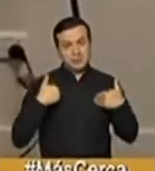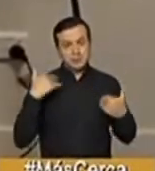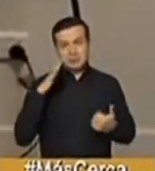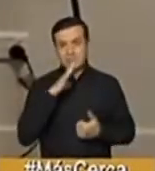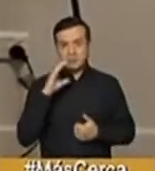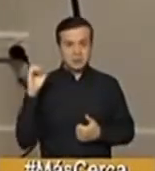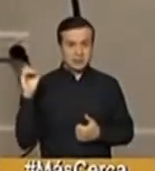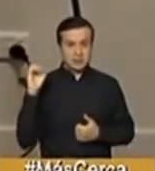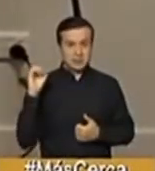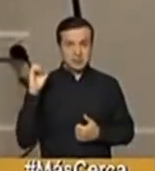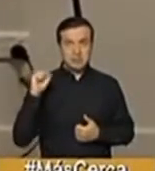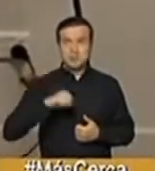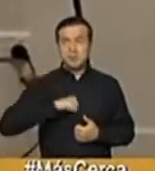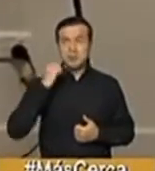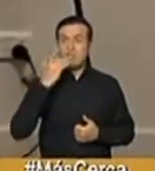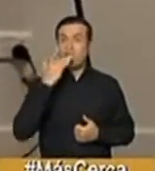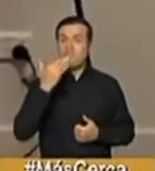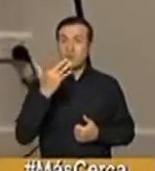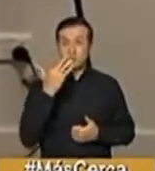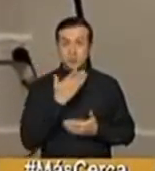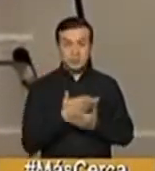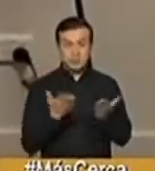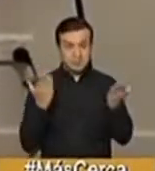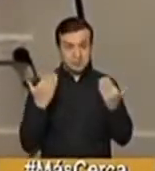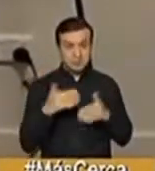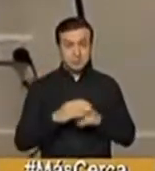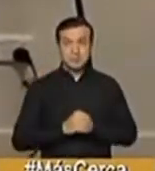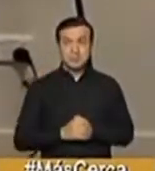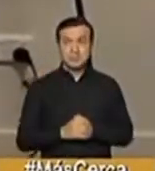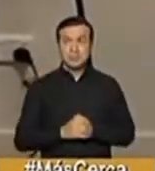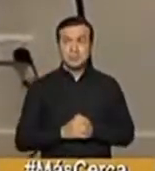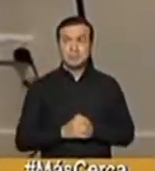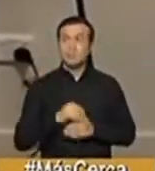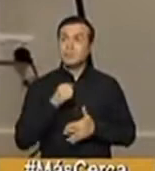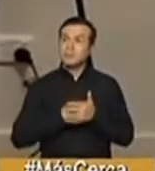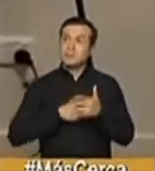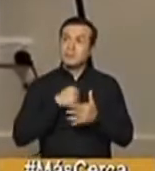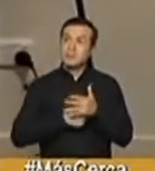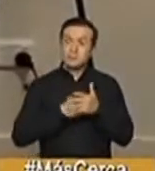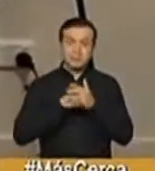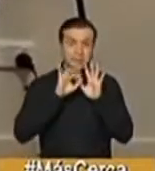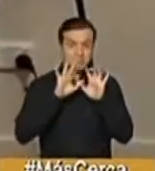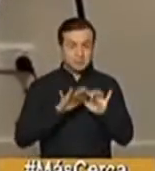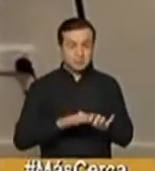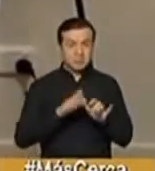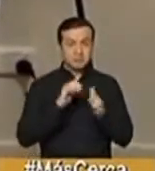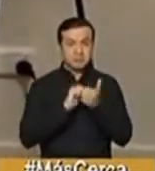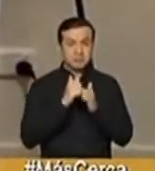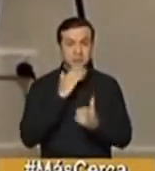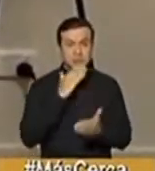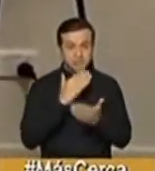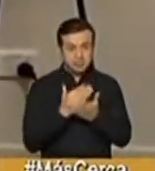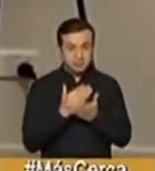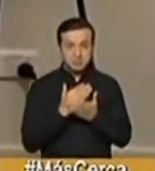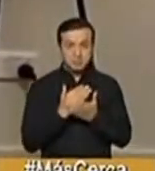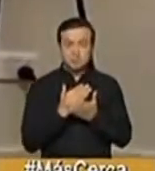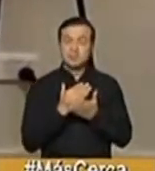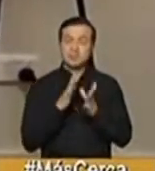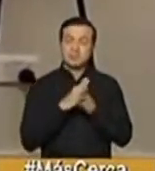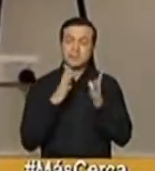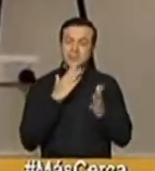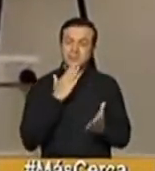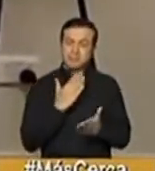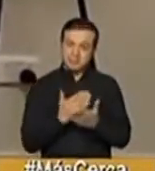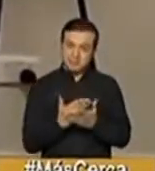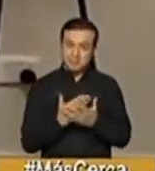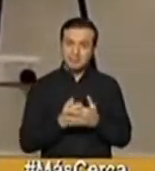500 aquí, la medalla de oro. Y voy a agradecer a la Secretaría de Deporte, al Ministerio de Deporte